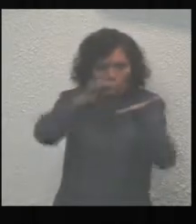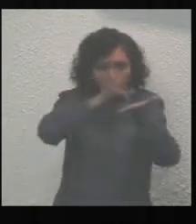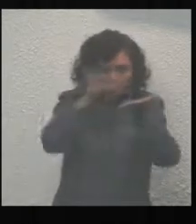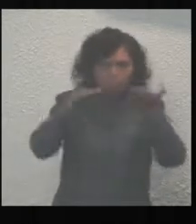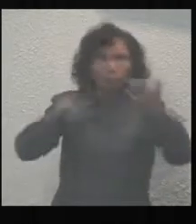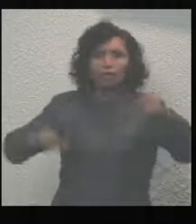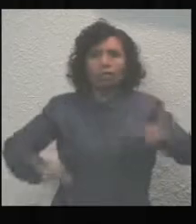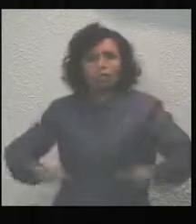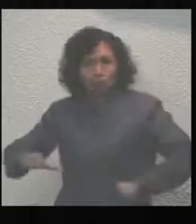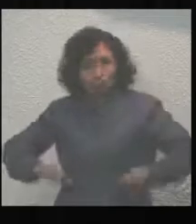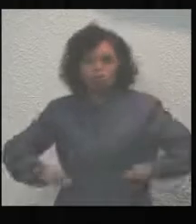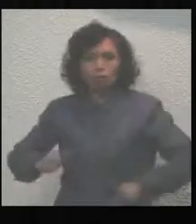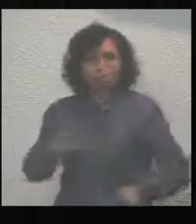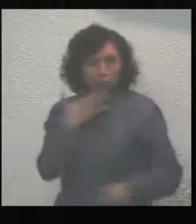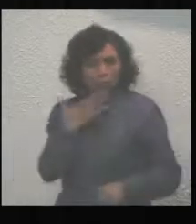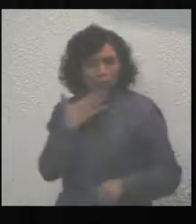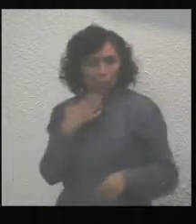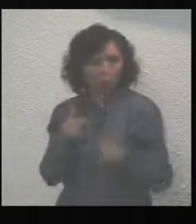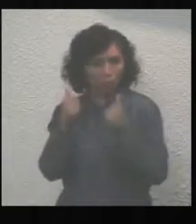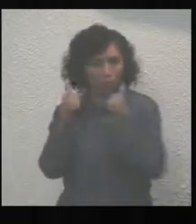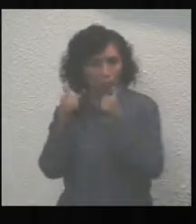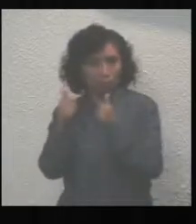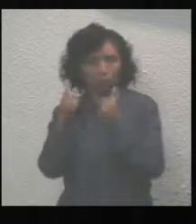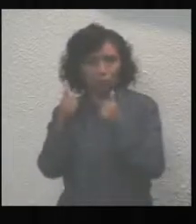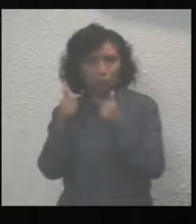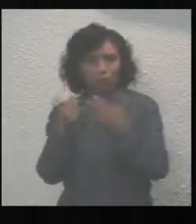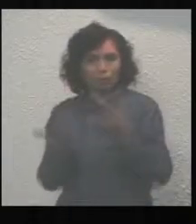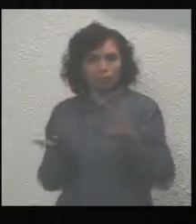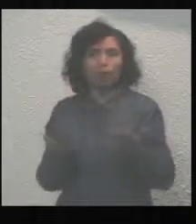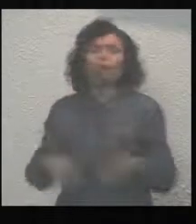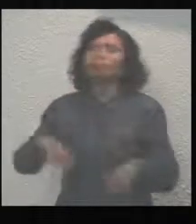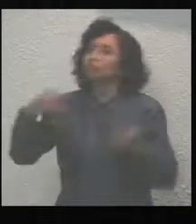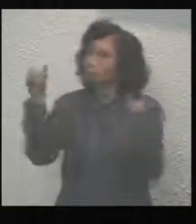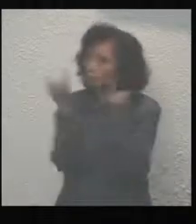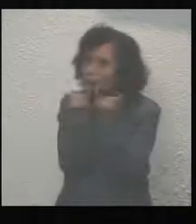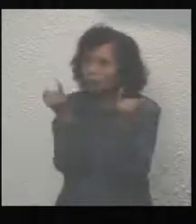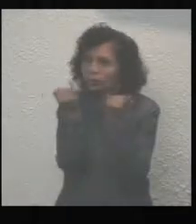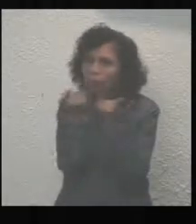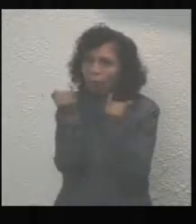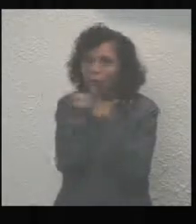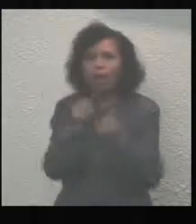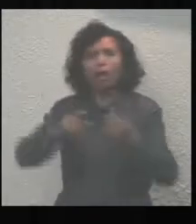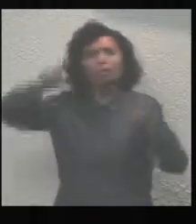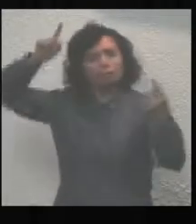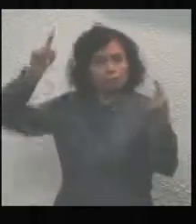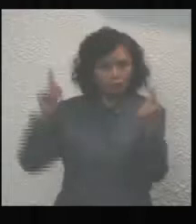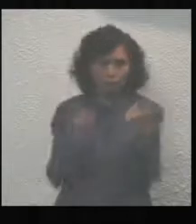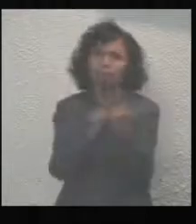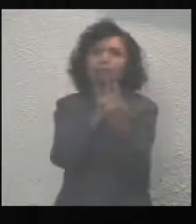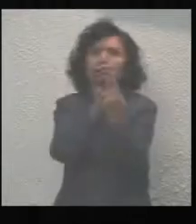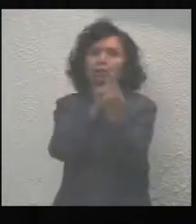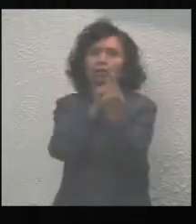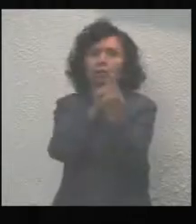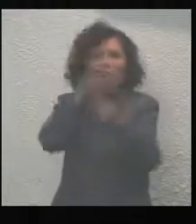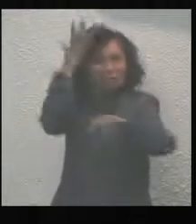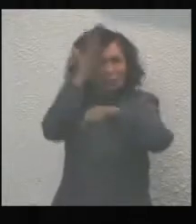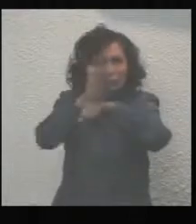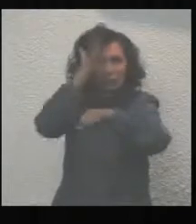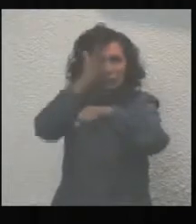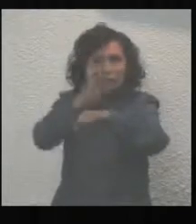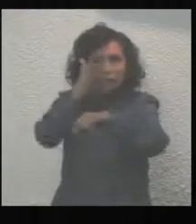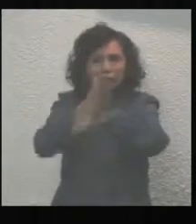acciones cuando su representantes hacen lo correcto también usa las herramientas que tiene el alcance para castigar